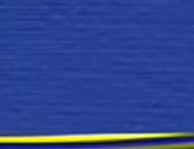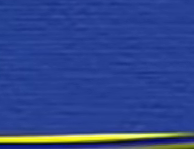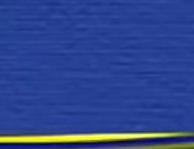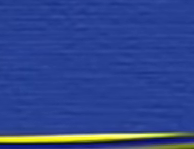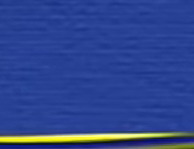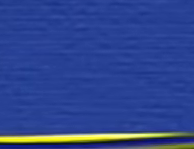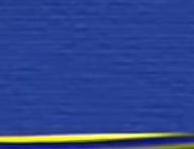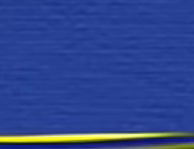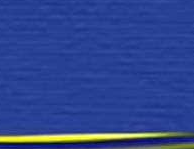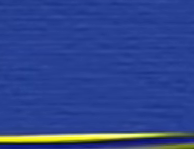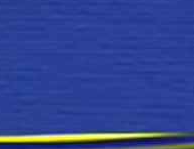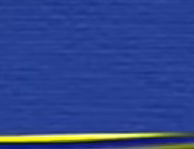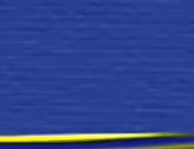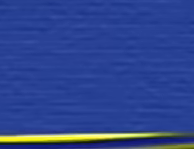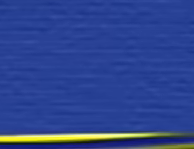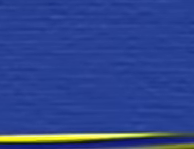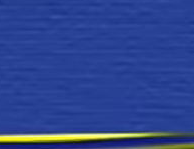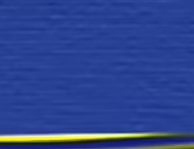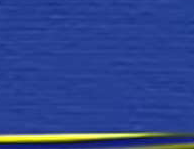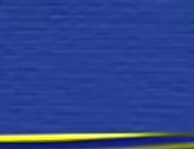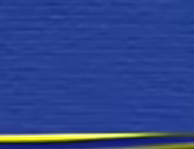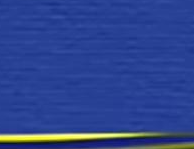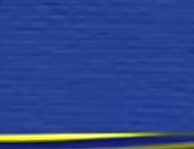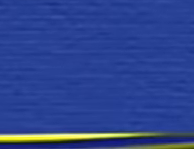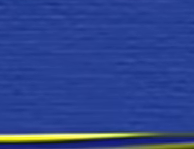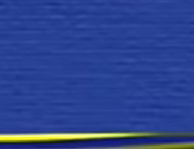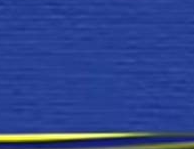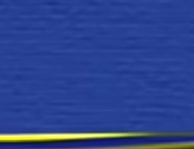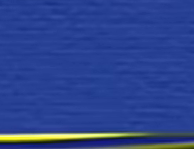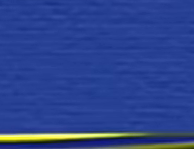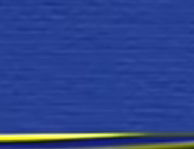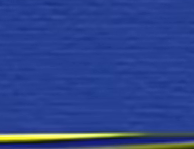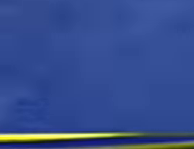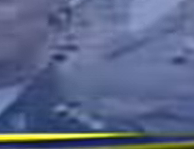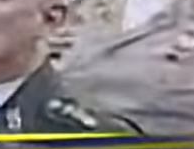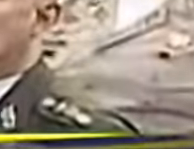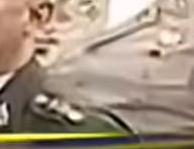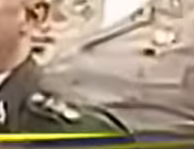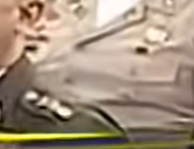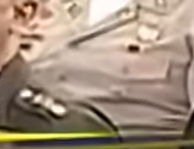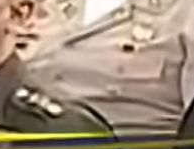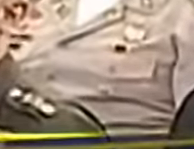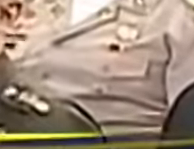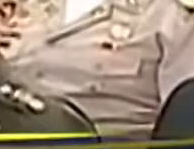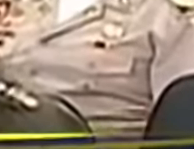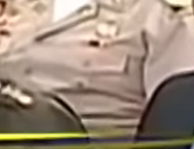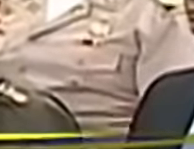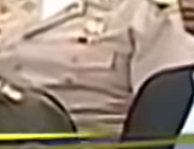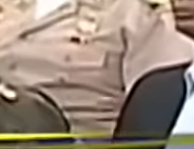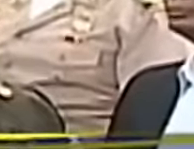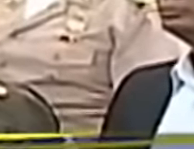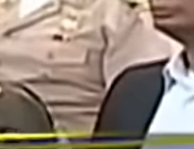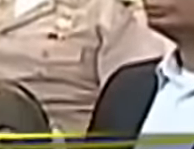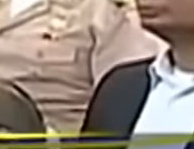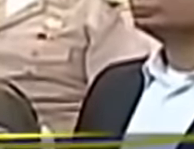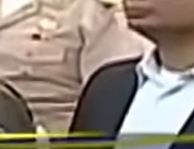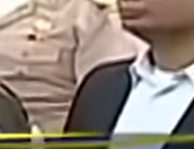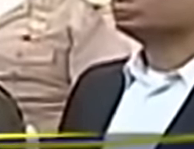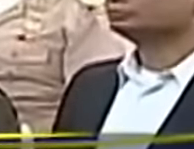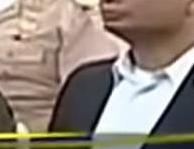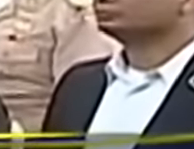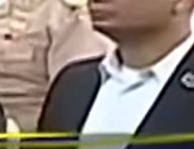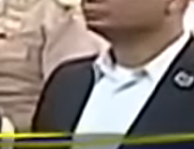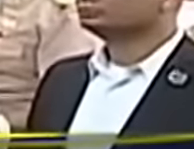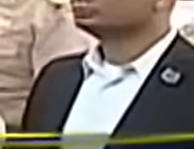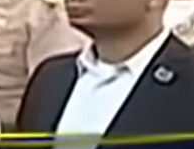mundo cómo se está desarrollando los acontecimientos, los puntos calientes en el planeta. Yo me atrevo a decir que el Esequibo